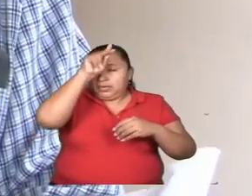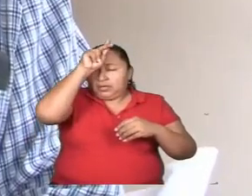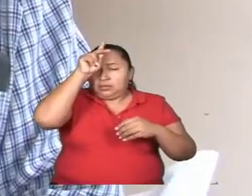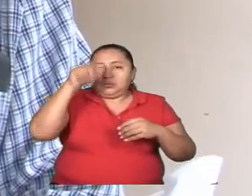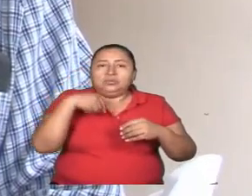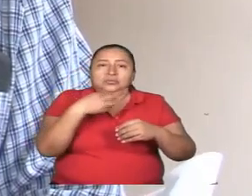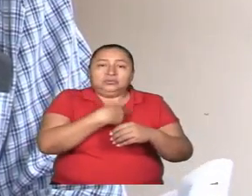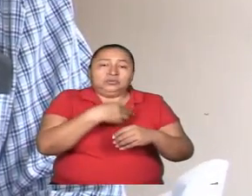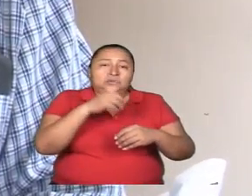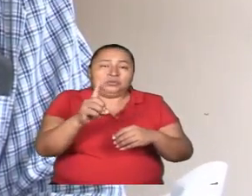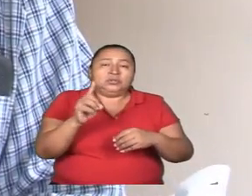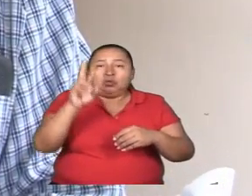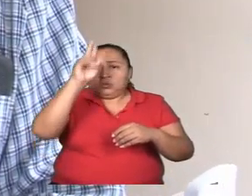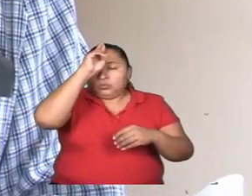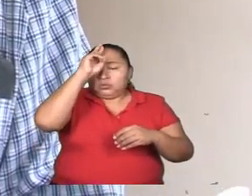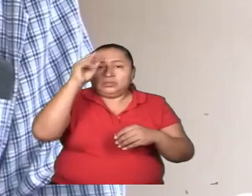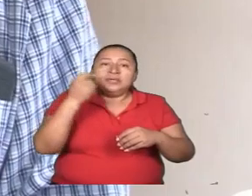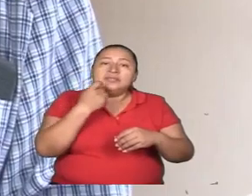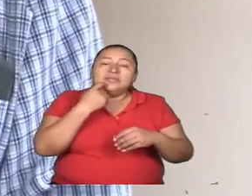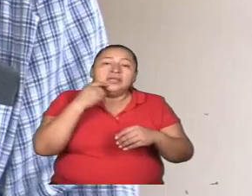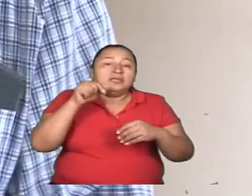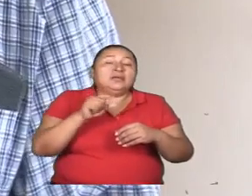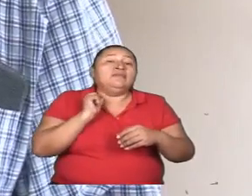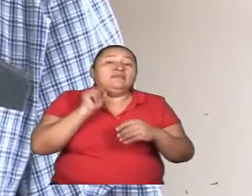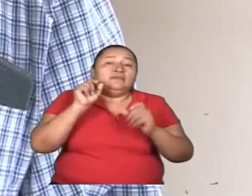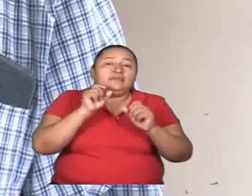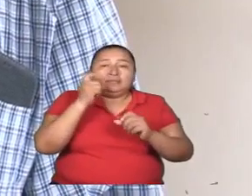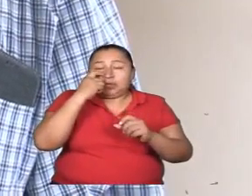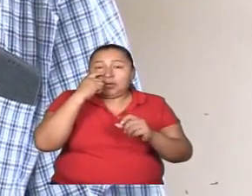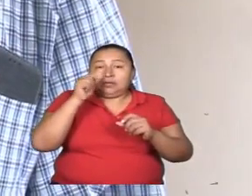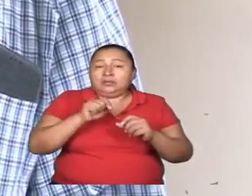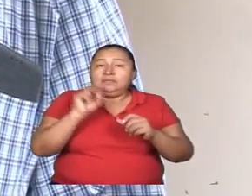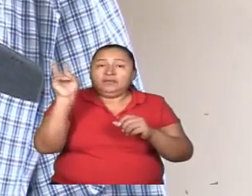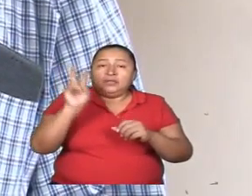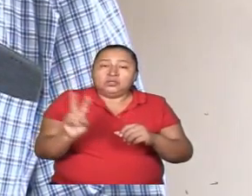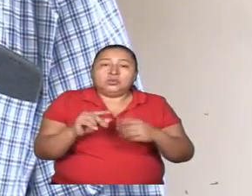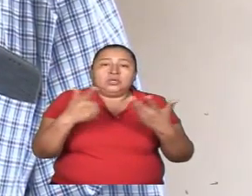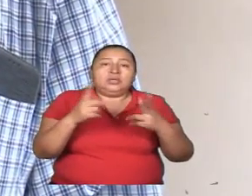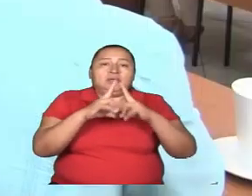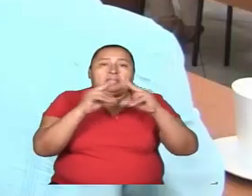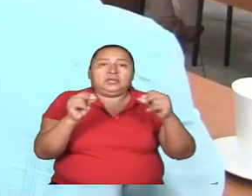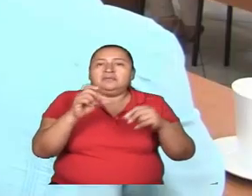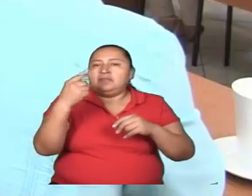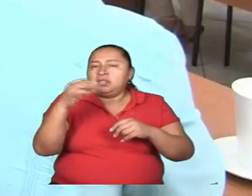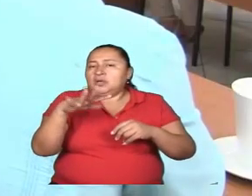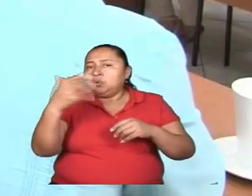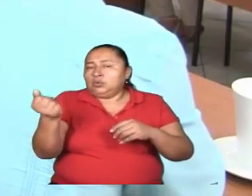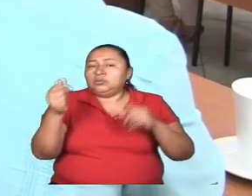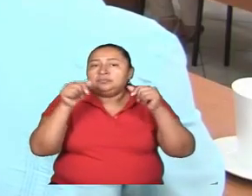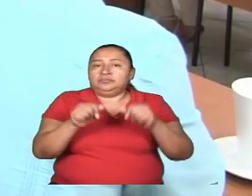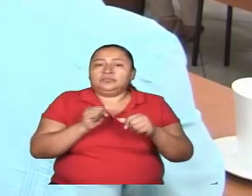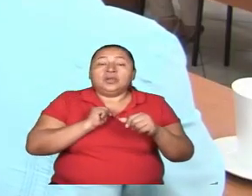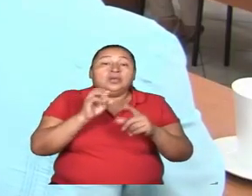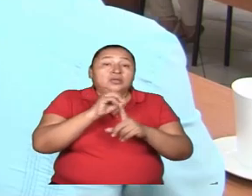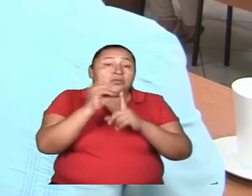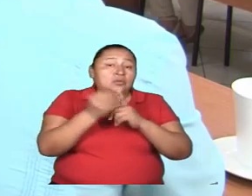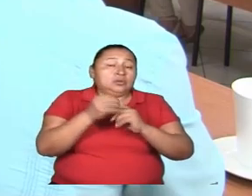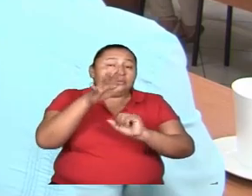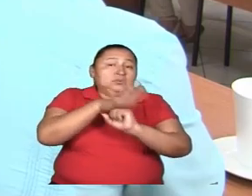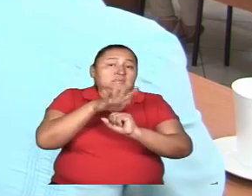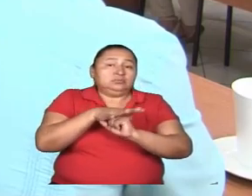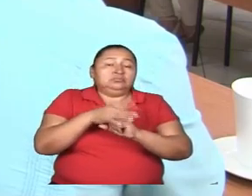República Dominicana, Rusia, Tailandia, Venezuela. Y por supuesto Nicaragua y lo que falta que se integre. Este órgano legislativo confía en que el sector